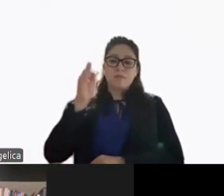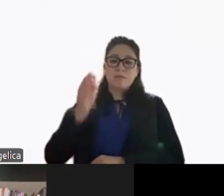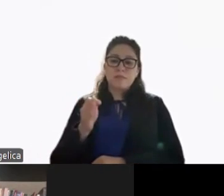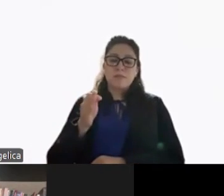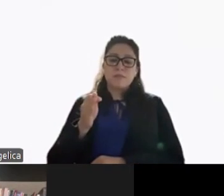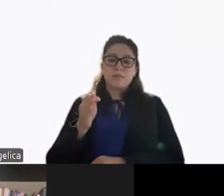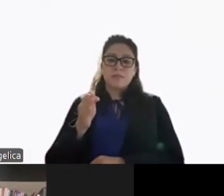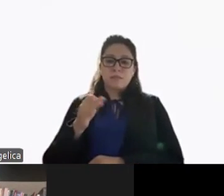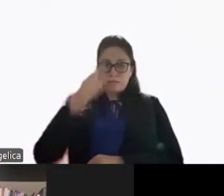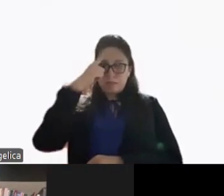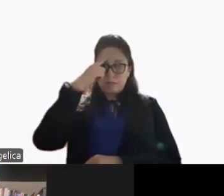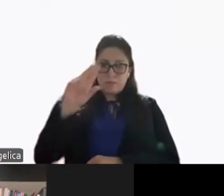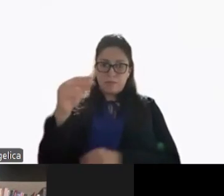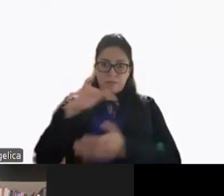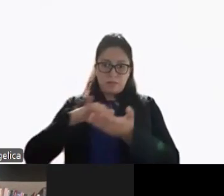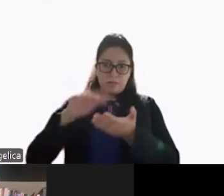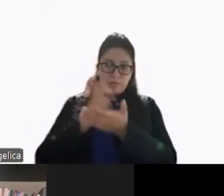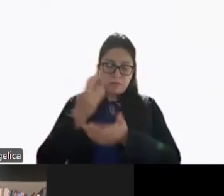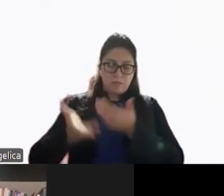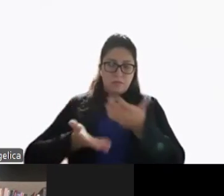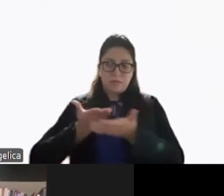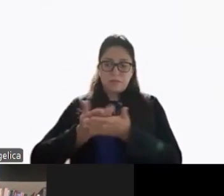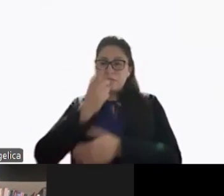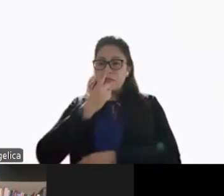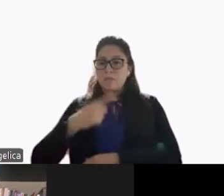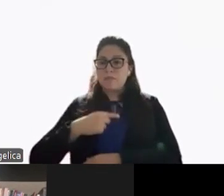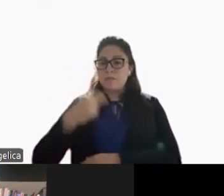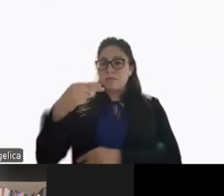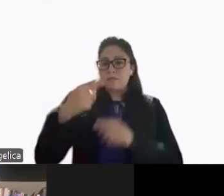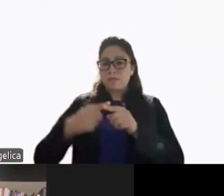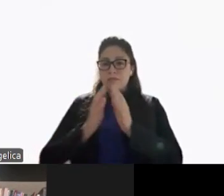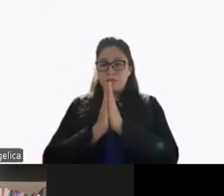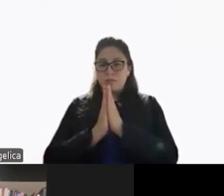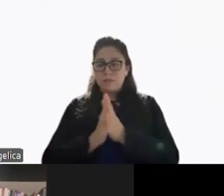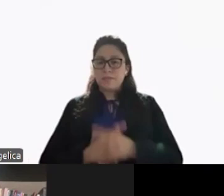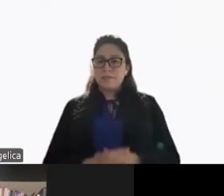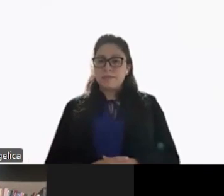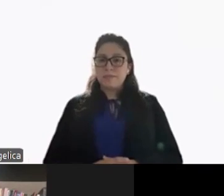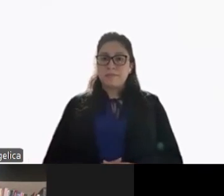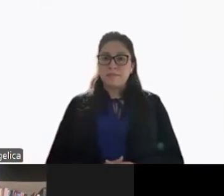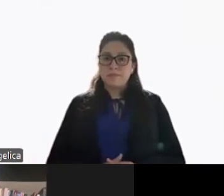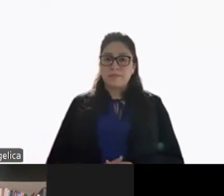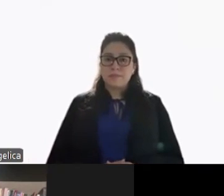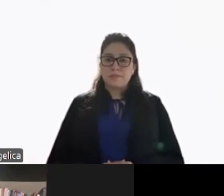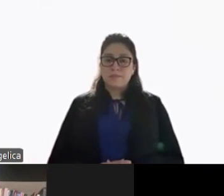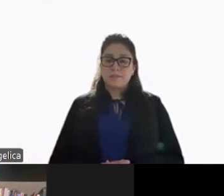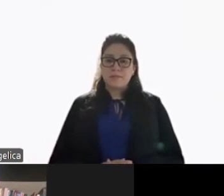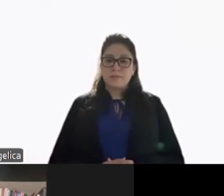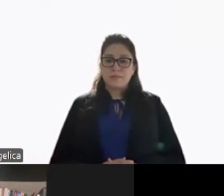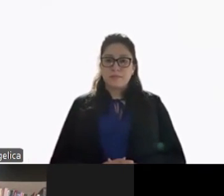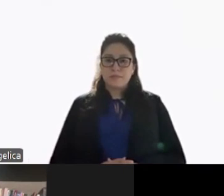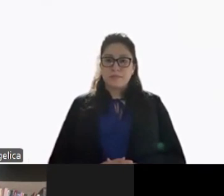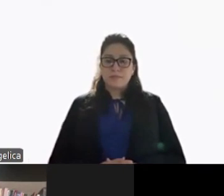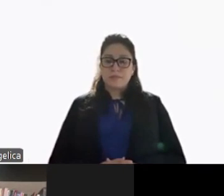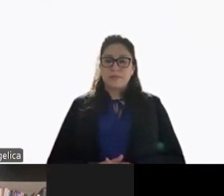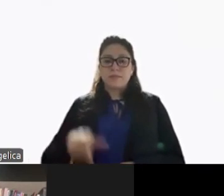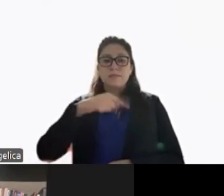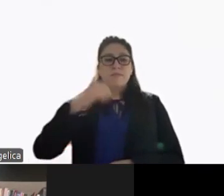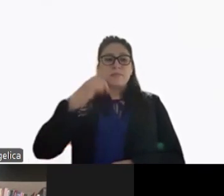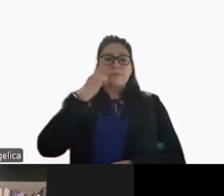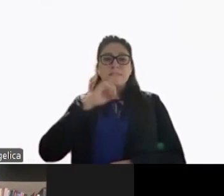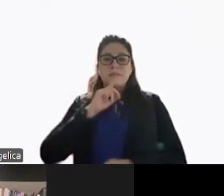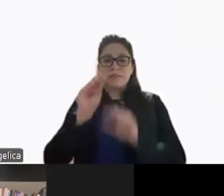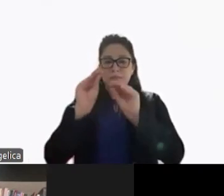dispensa de la lectura, sírvase manifestarlo mencionando su nombre. No existen votos en contra,